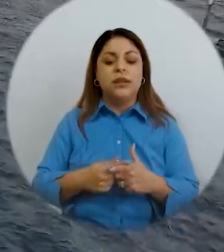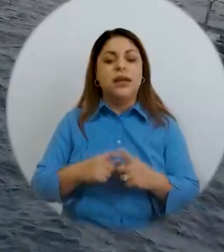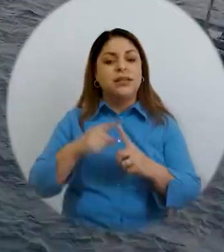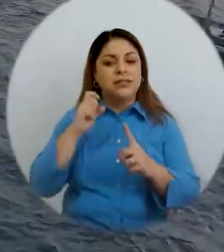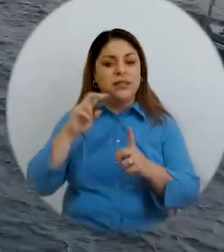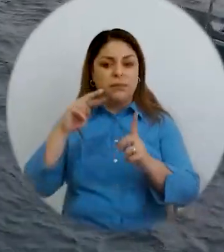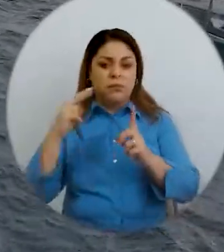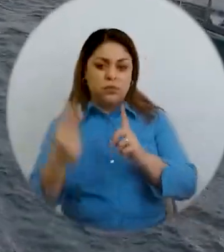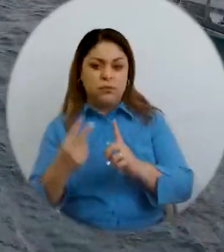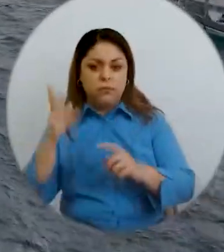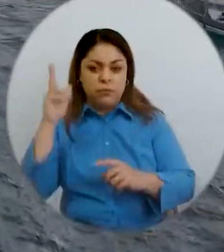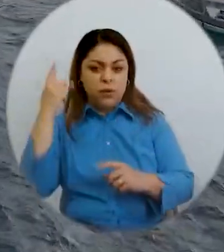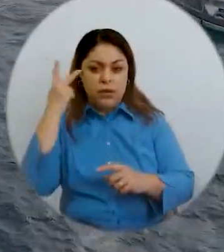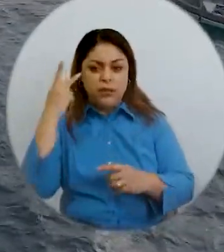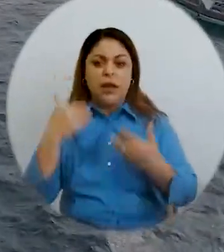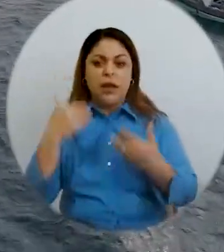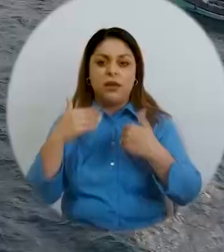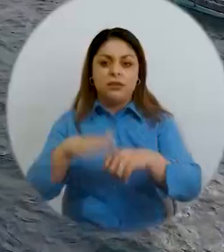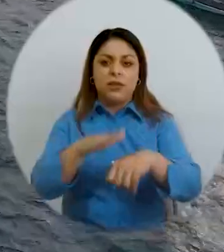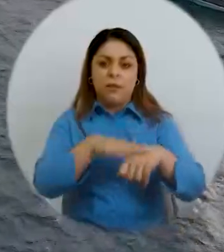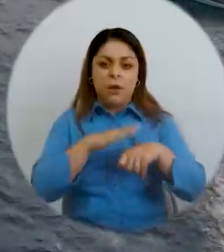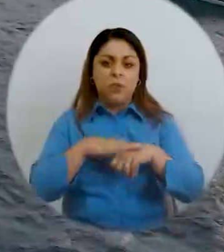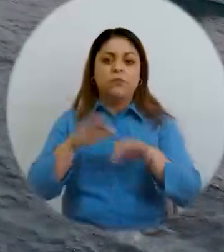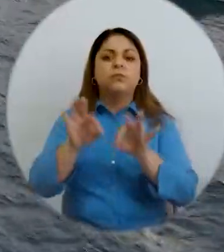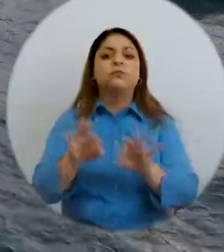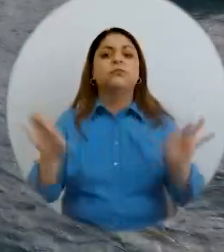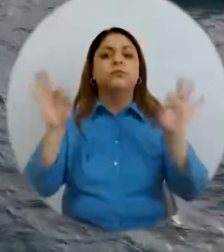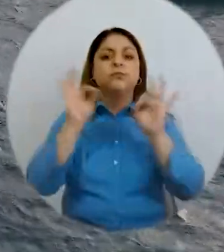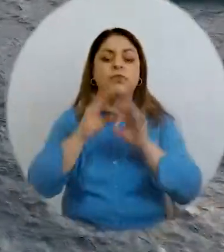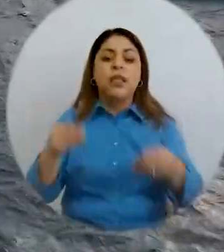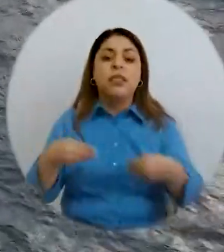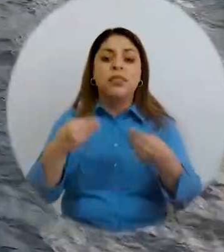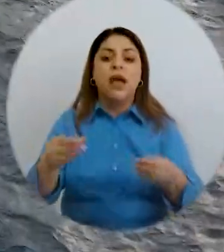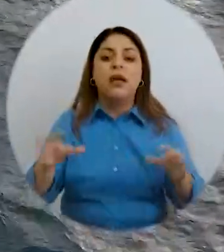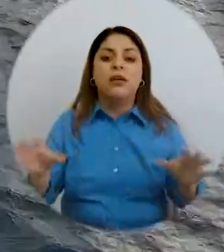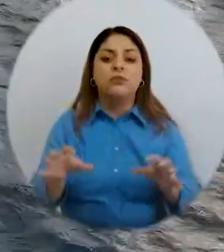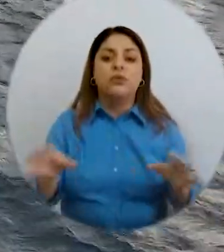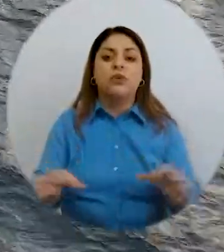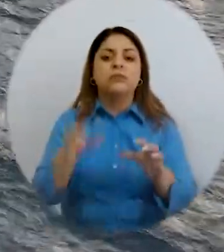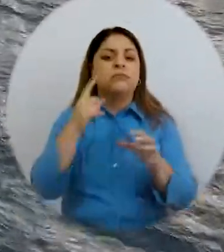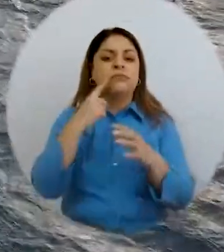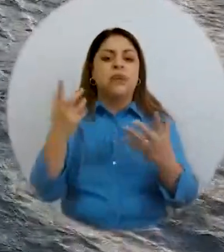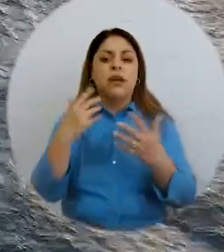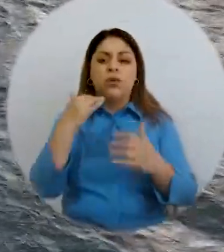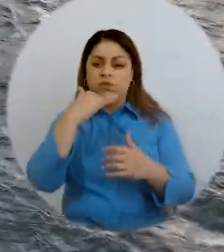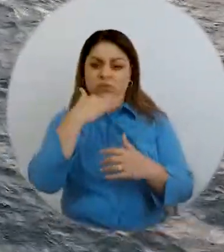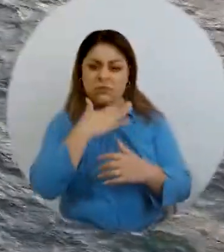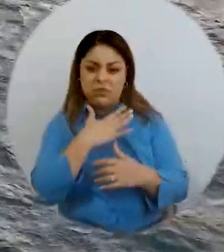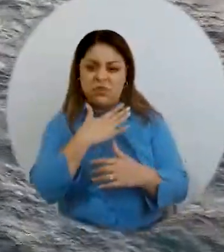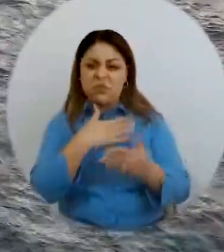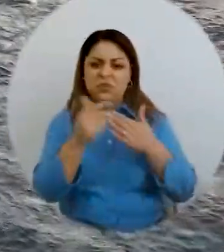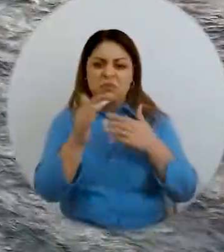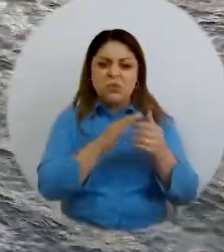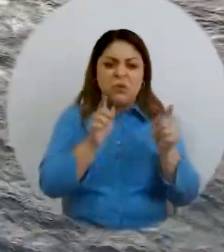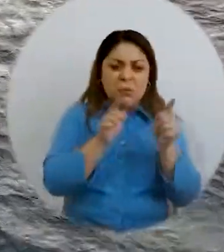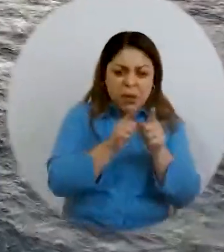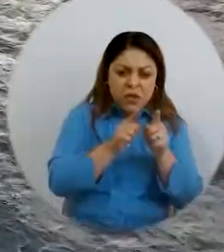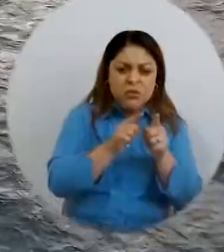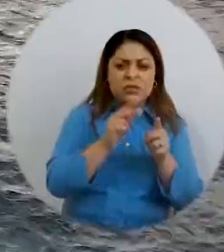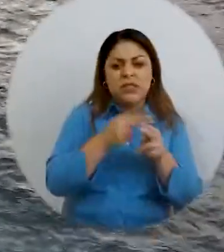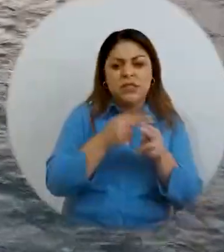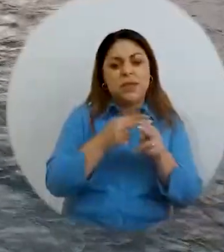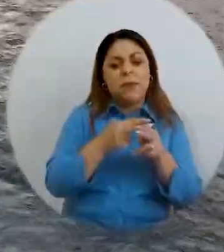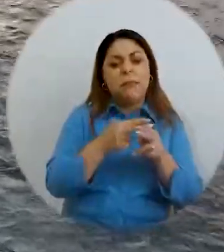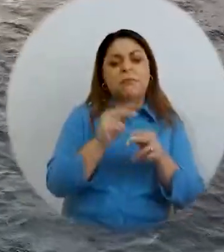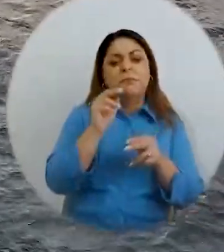punto de vista político, hay un llamado muy importante a generar acciones para que esta contaminación, desde lo más